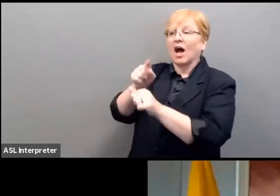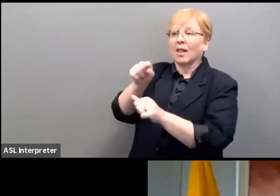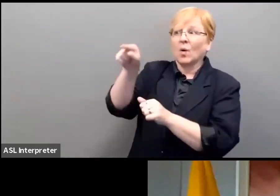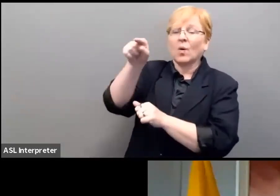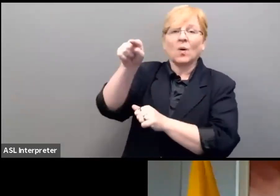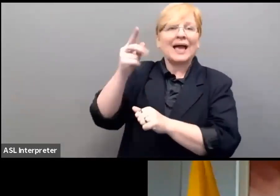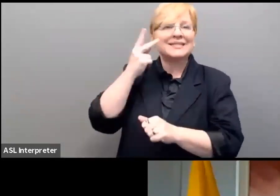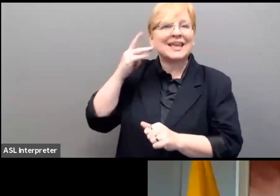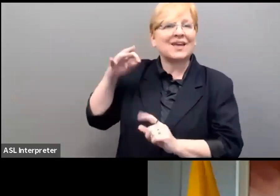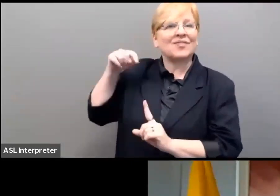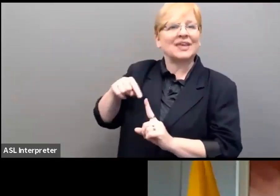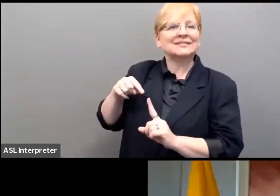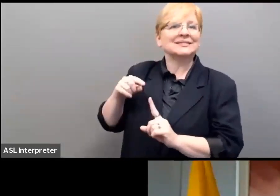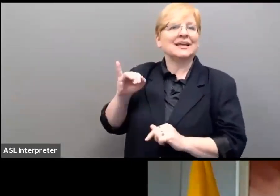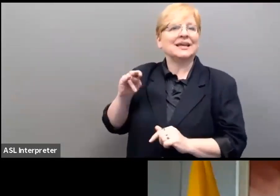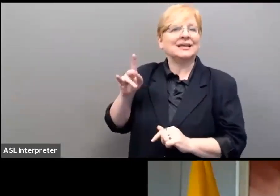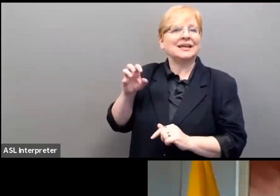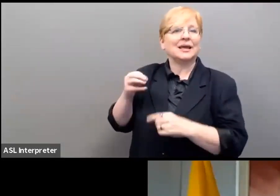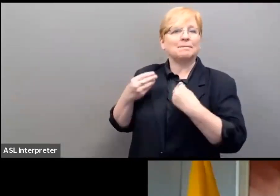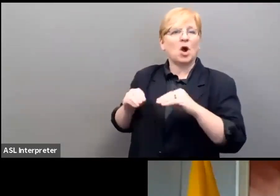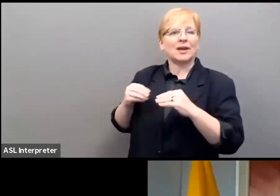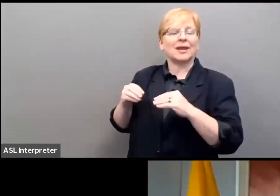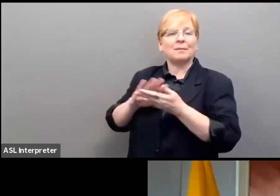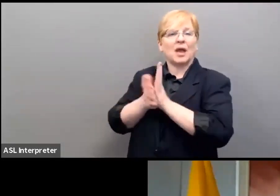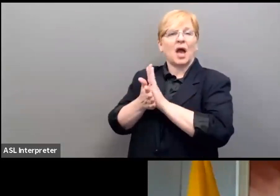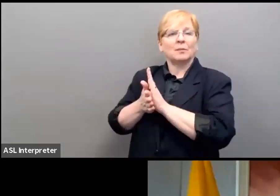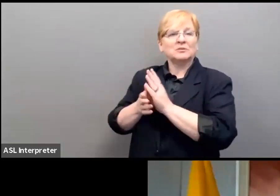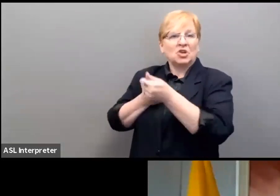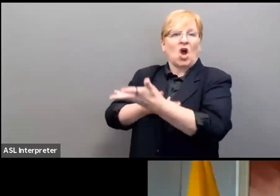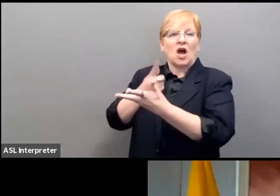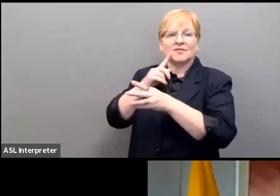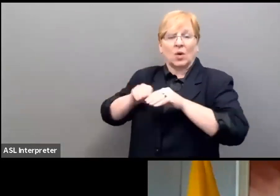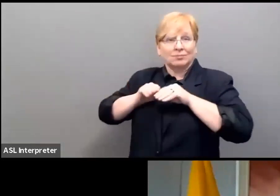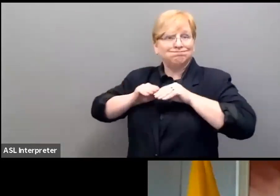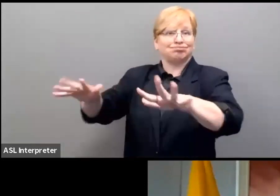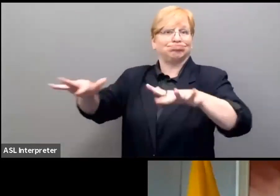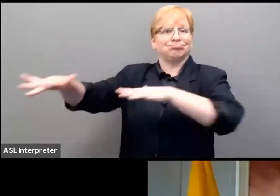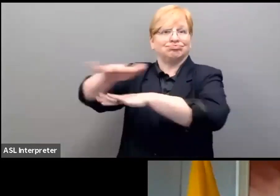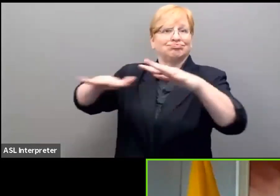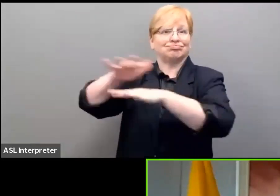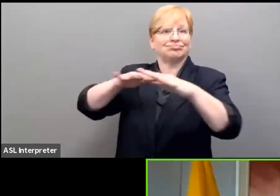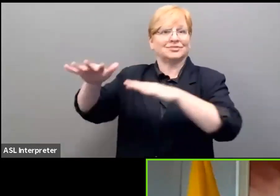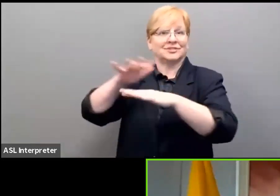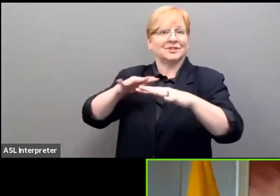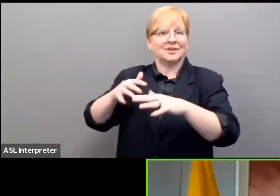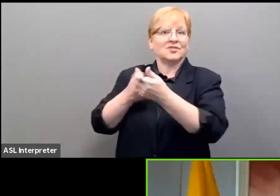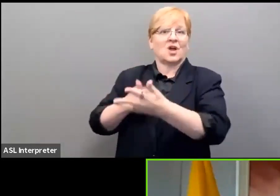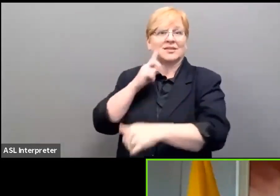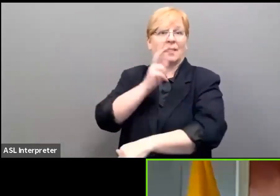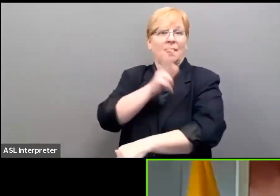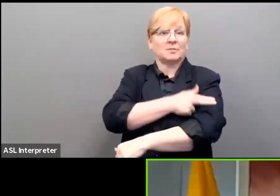Principalmente, quiero ampliar la pregunta del State Fair and Bloom Fiesta. Hay un evento en Santa Fe.